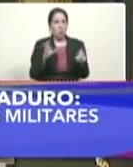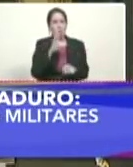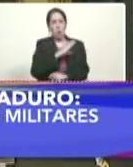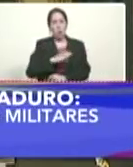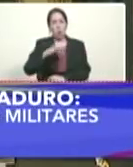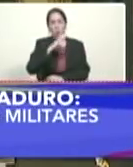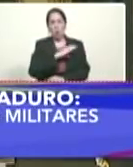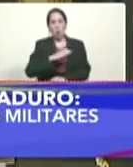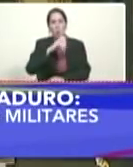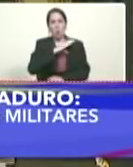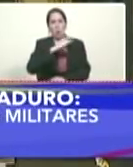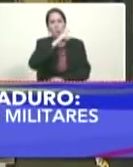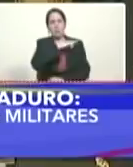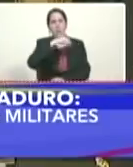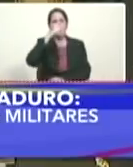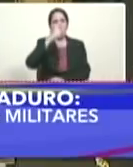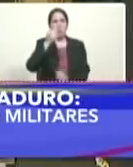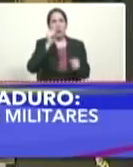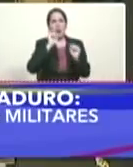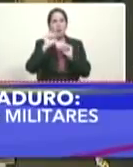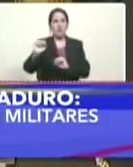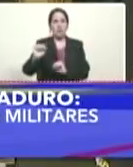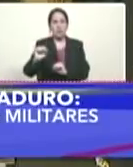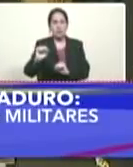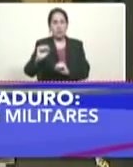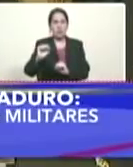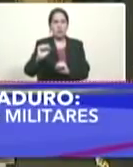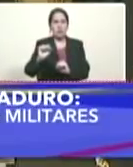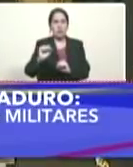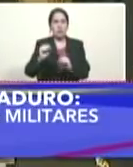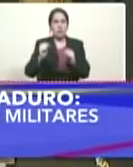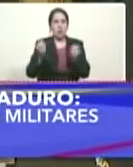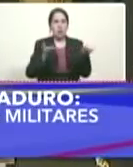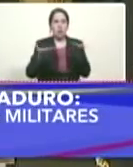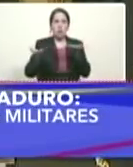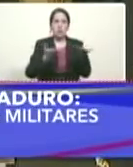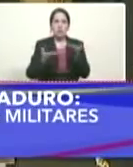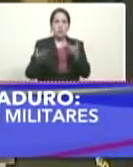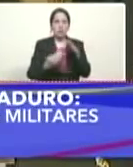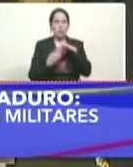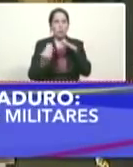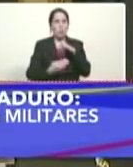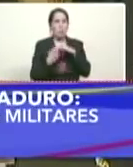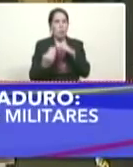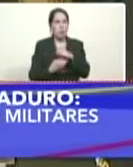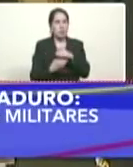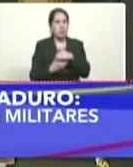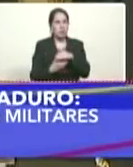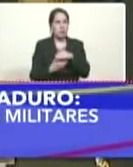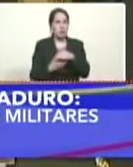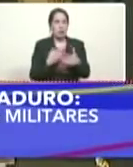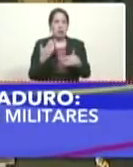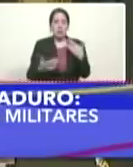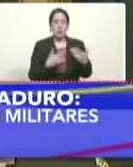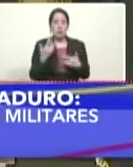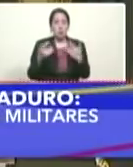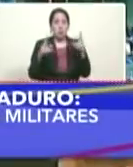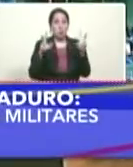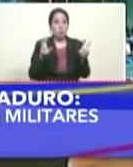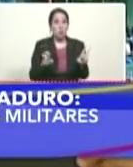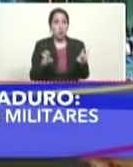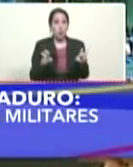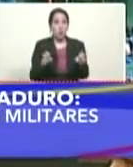defensa de los servicios básicos estratégicos del estado venezolano la creación y activación de este comando